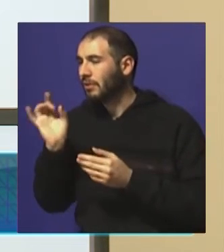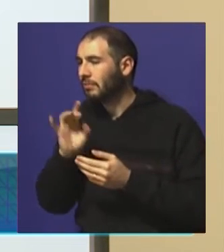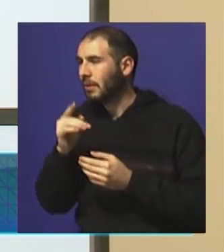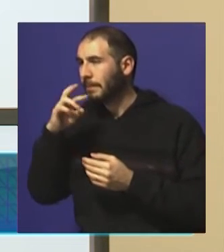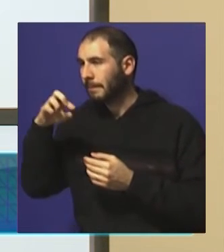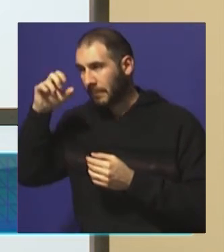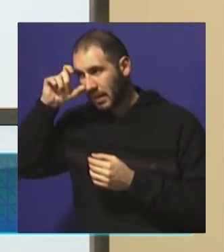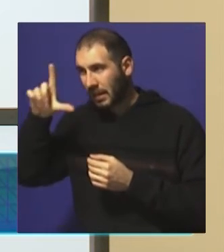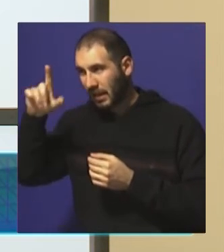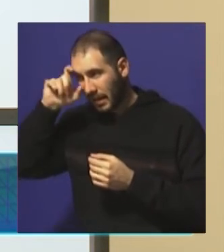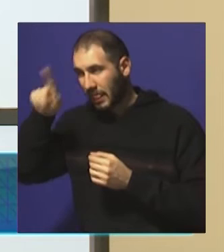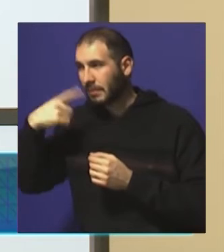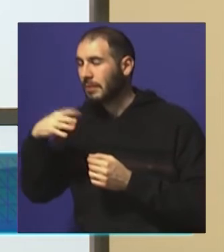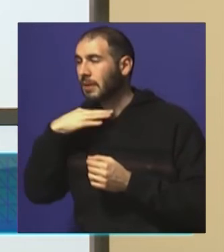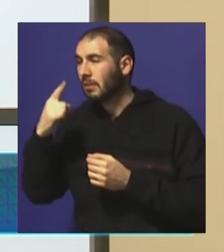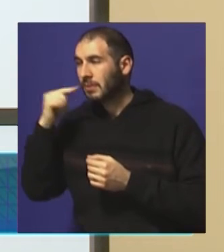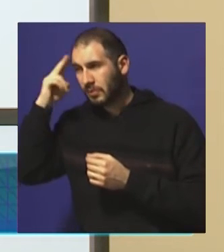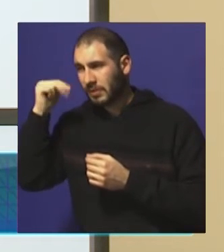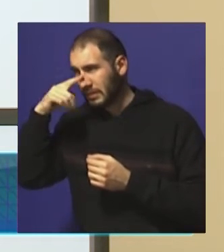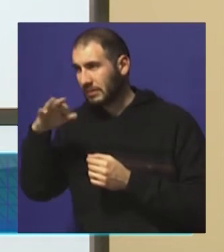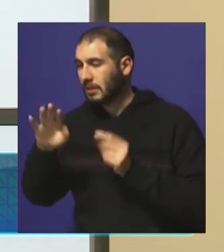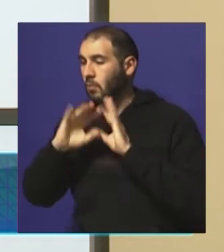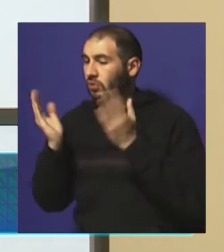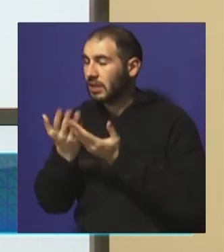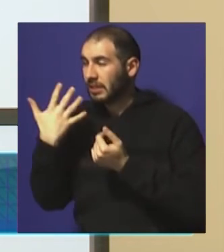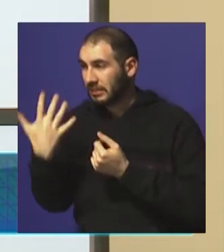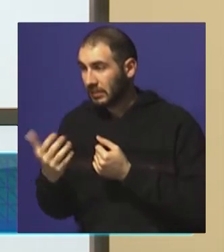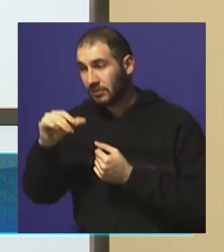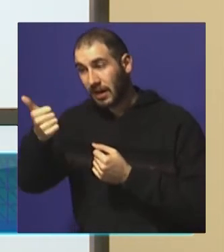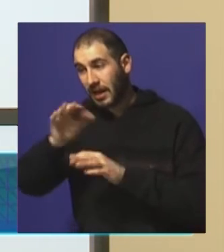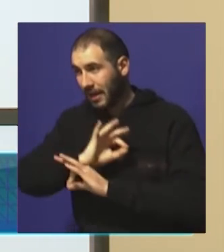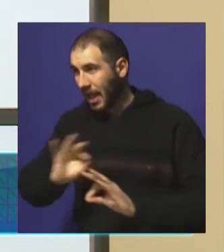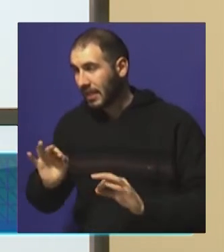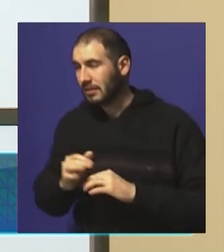Pelé después de México 70. Estuvo 5 mundiales sin ganar.